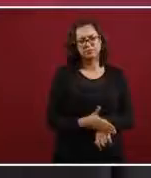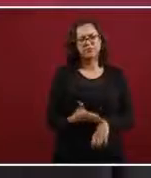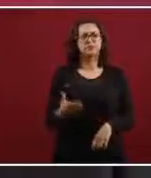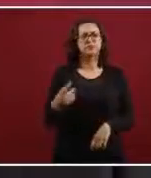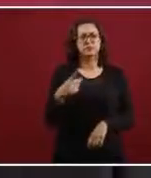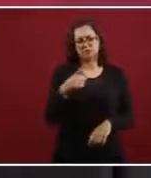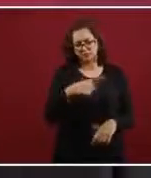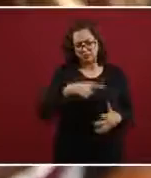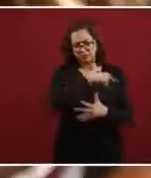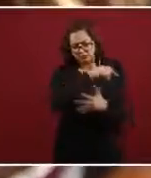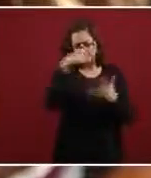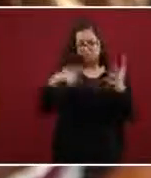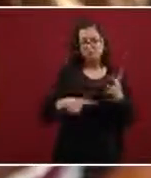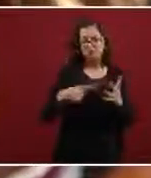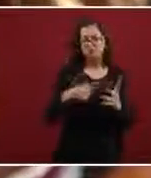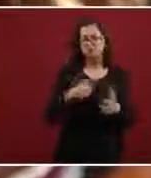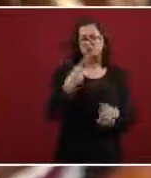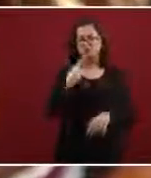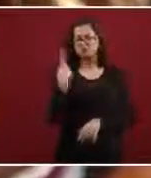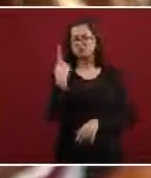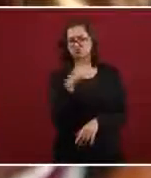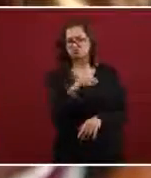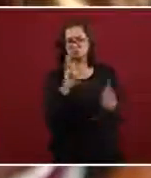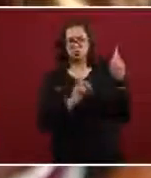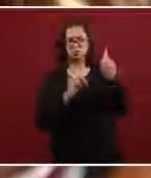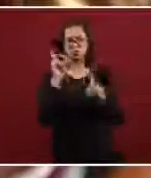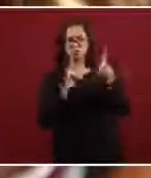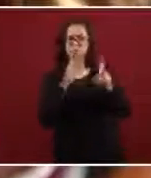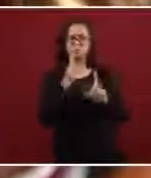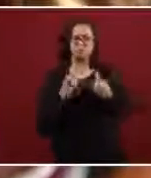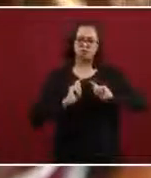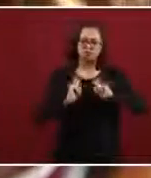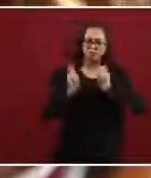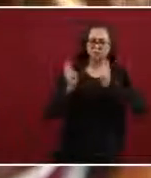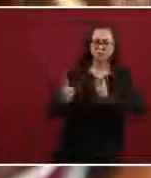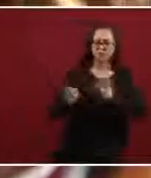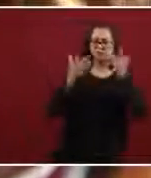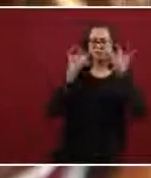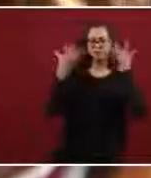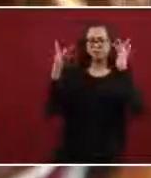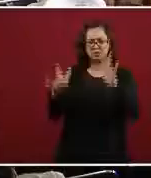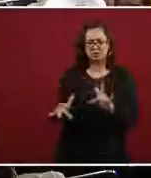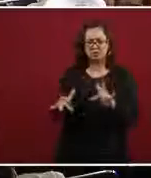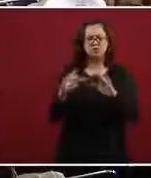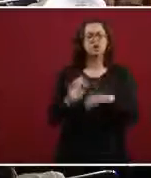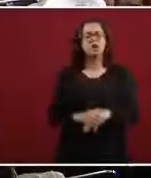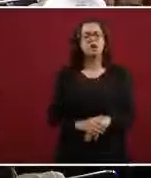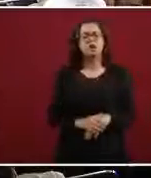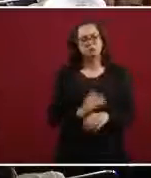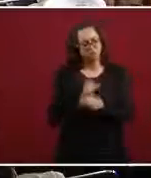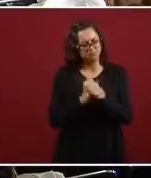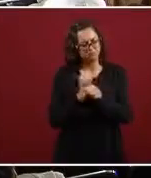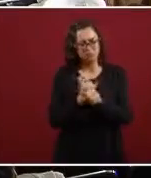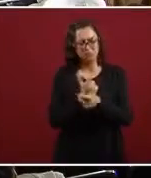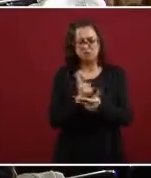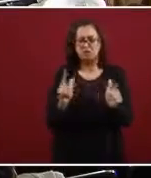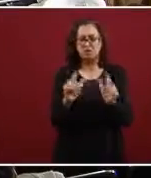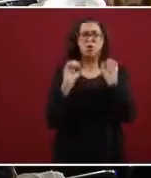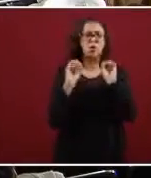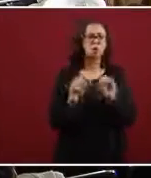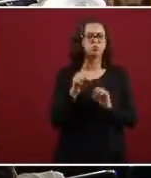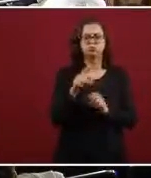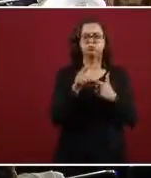que se retiren de sus cargos para permitir la investigación libre o usted ya les mantiene confianza en